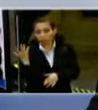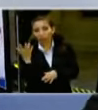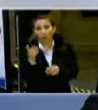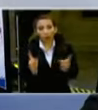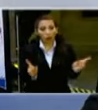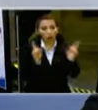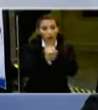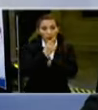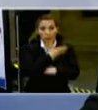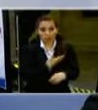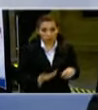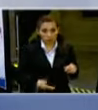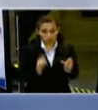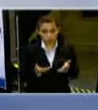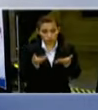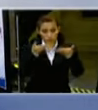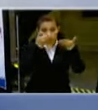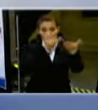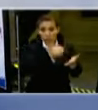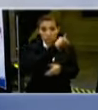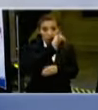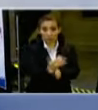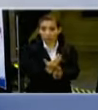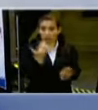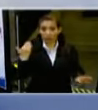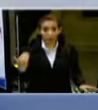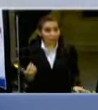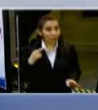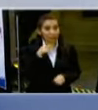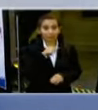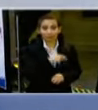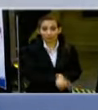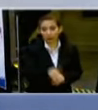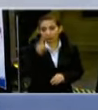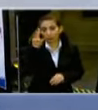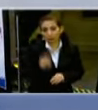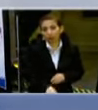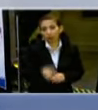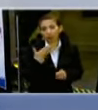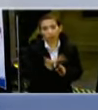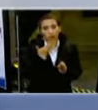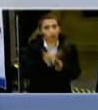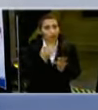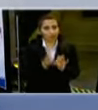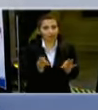llega a nivel presidencial. Esto nadie lo había logrado y la verdad de las cosas es muy